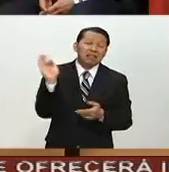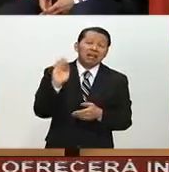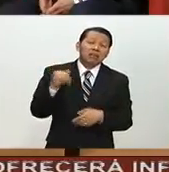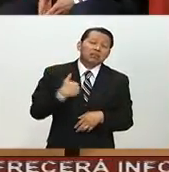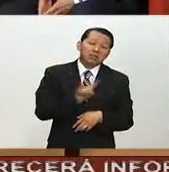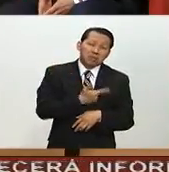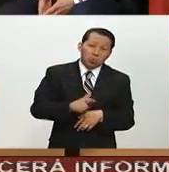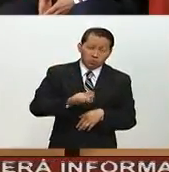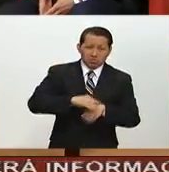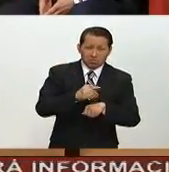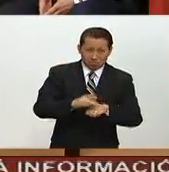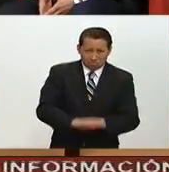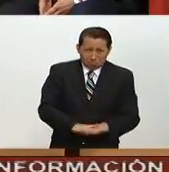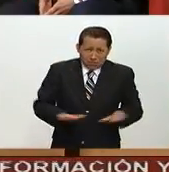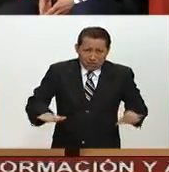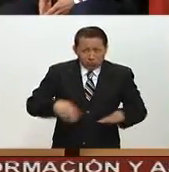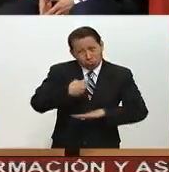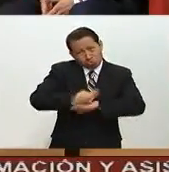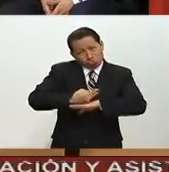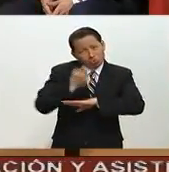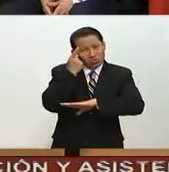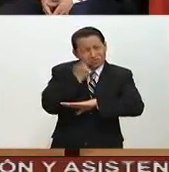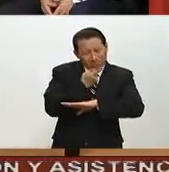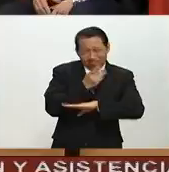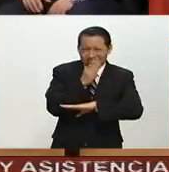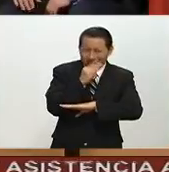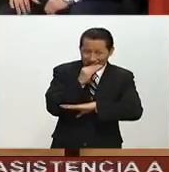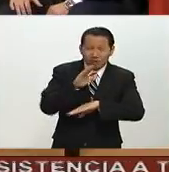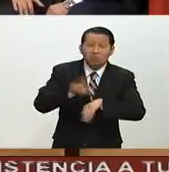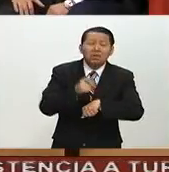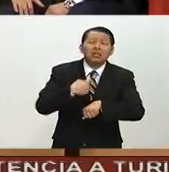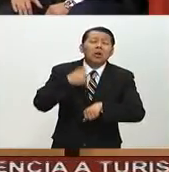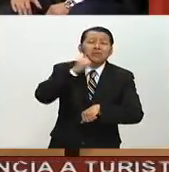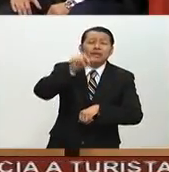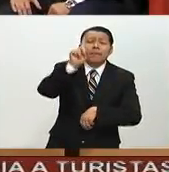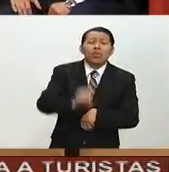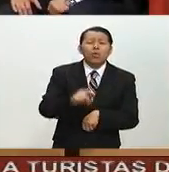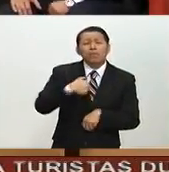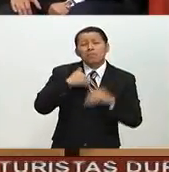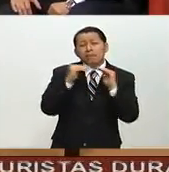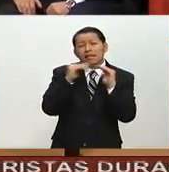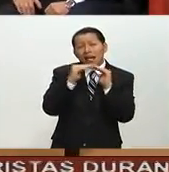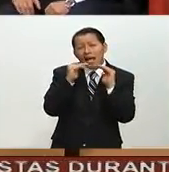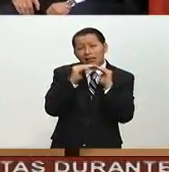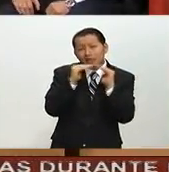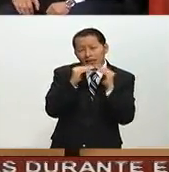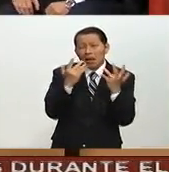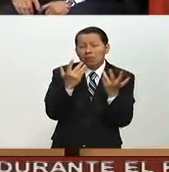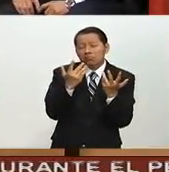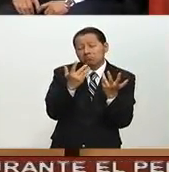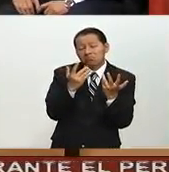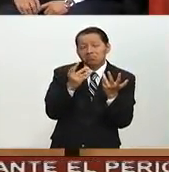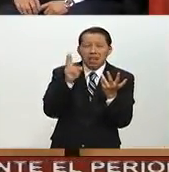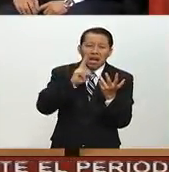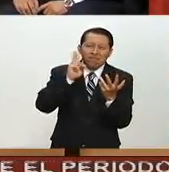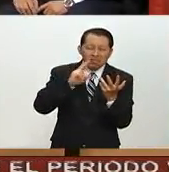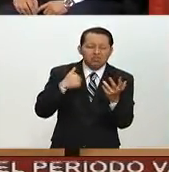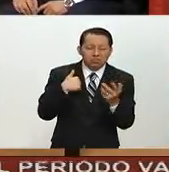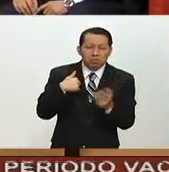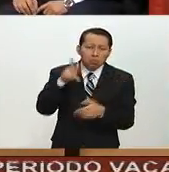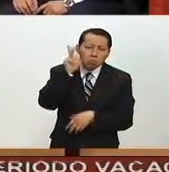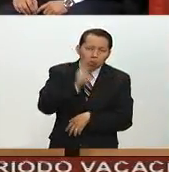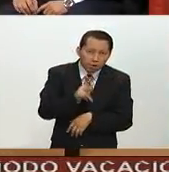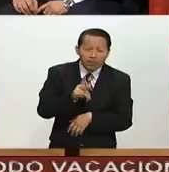dormir en el piso ahí y demás. El domingo estoy en mi casa, ¿no? El domingo estoy en mi casa y no tengo que volver a ir nunca en la vida. Resulta que ese fin de semana